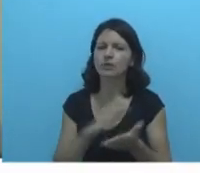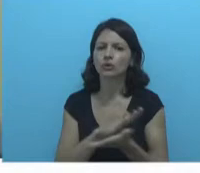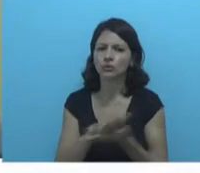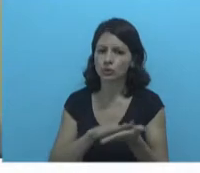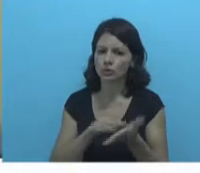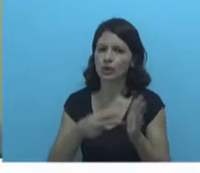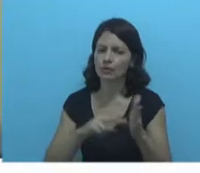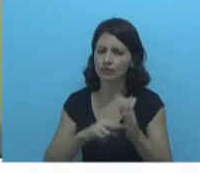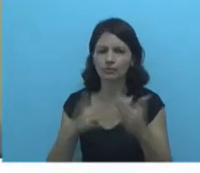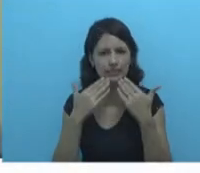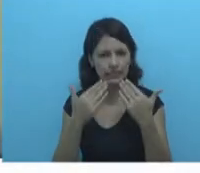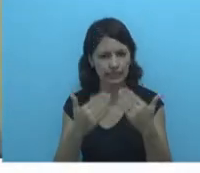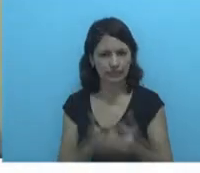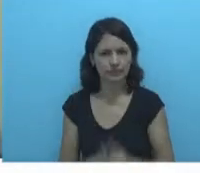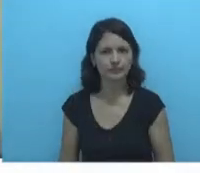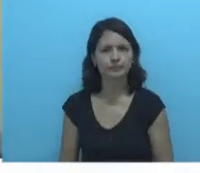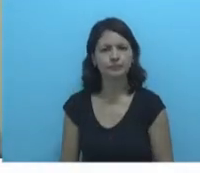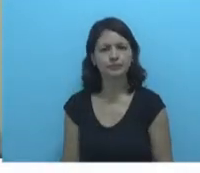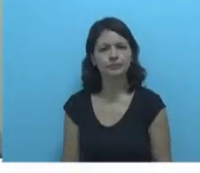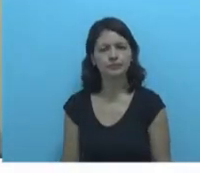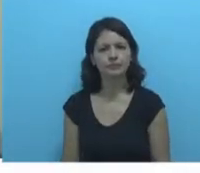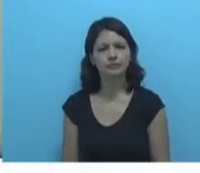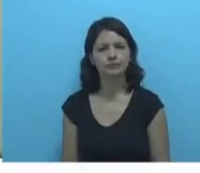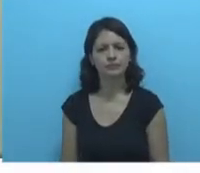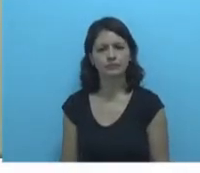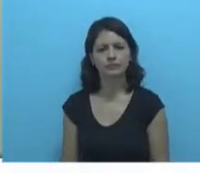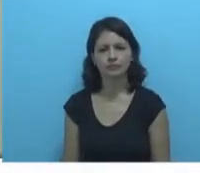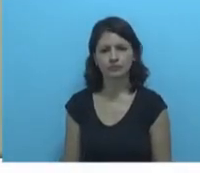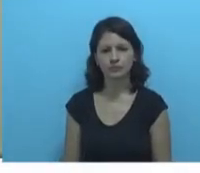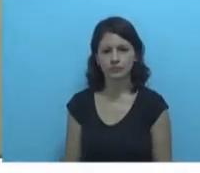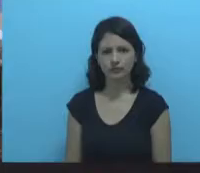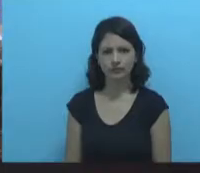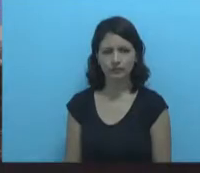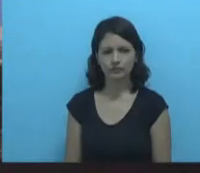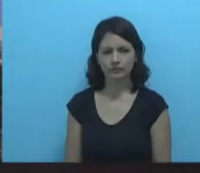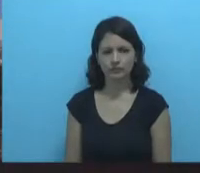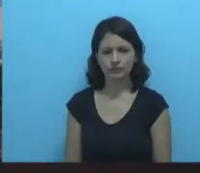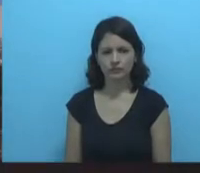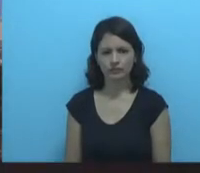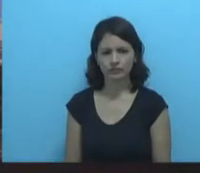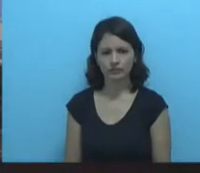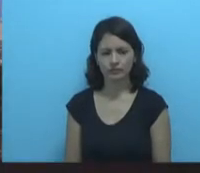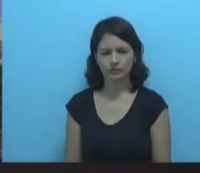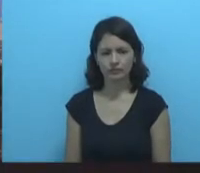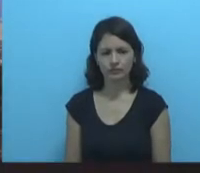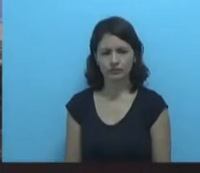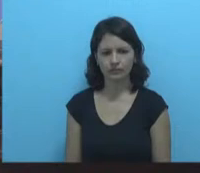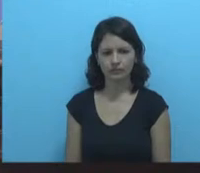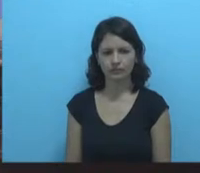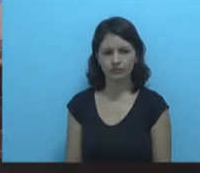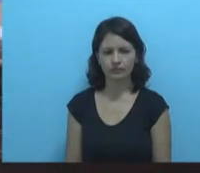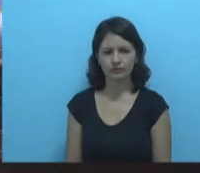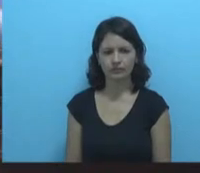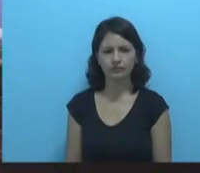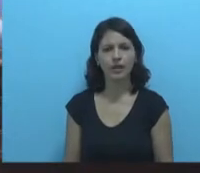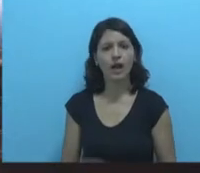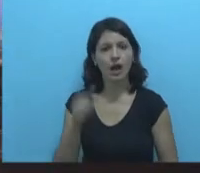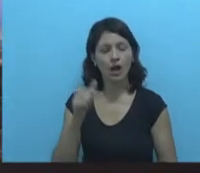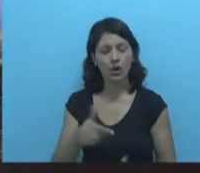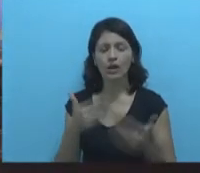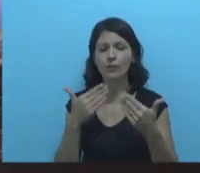respecto. Gracias, señor presidente. Gracias, diputada. Corresponde ahora que tratemos o que pongamos